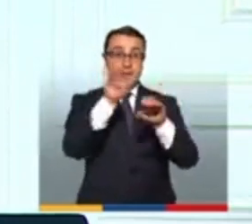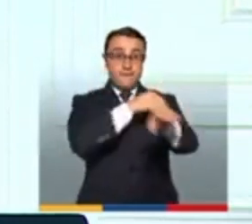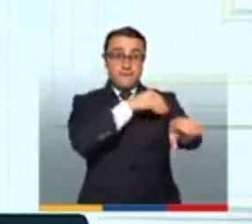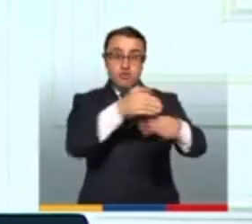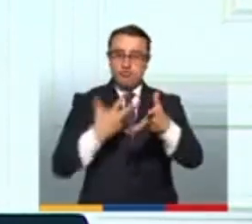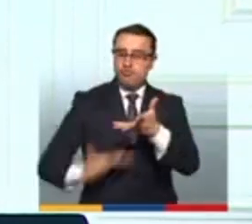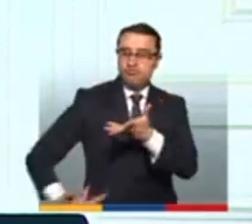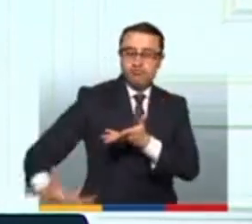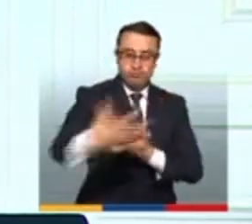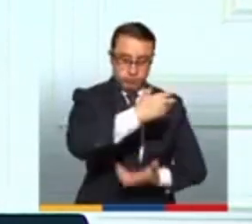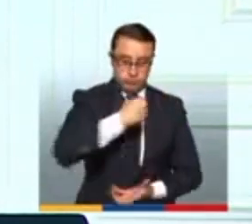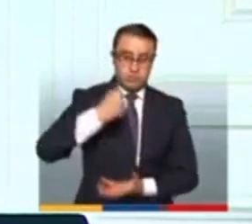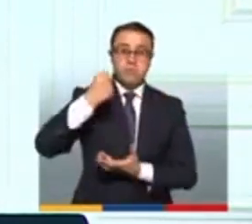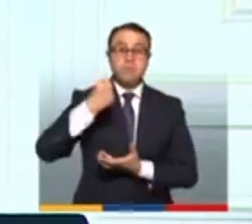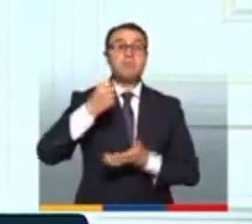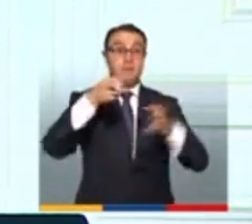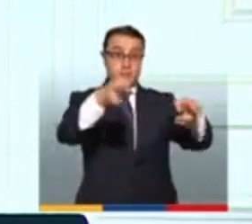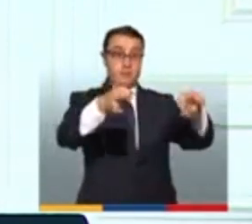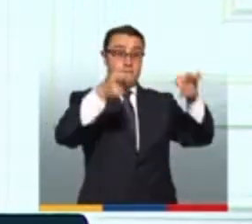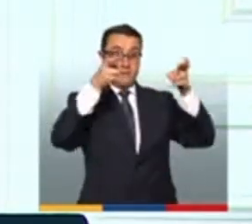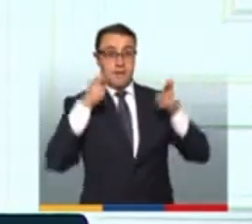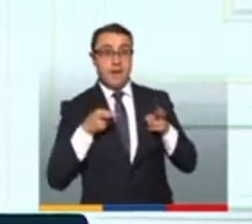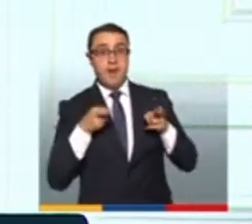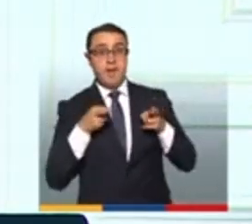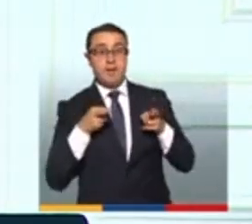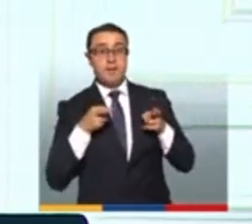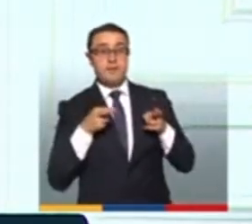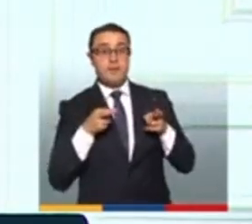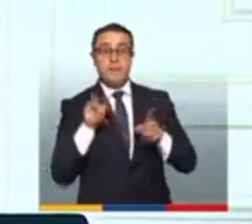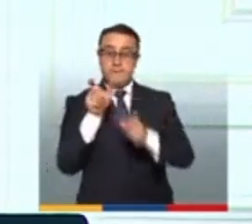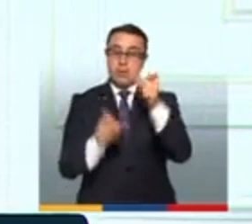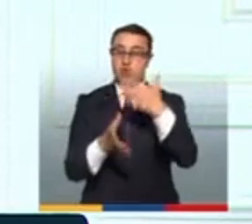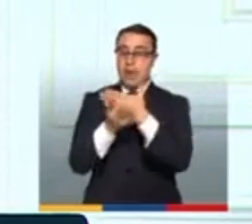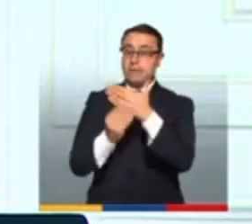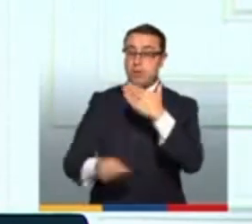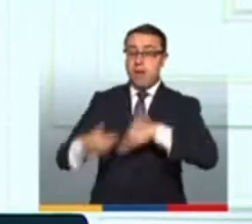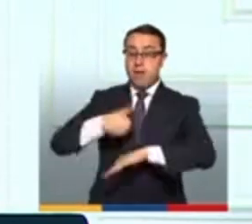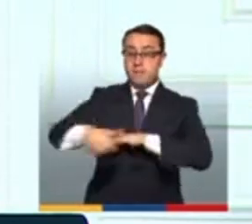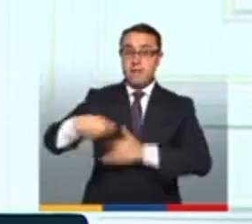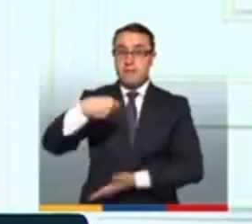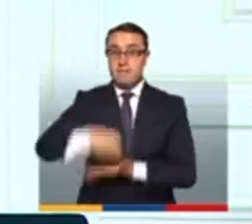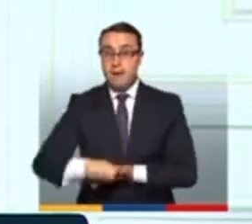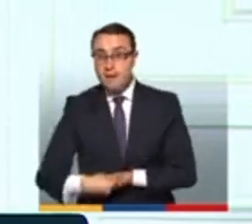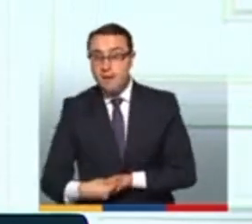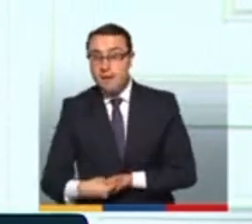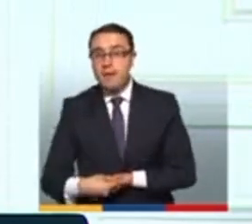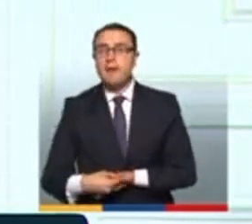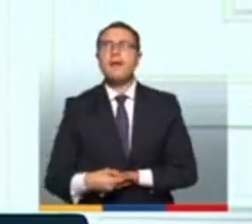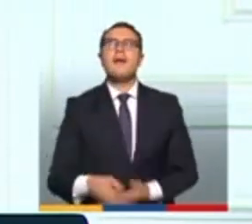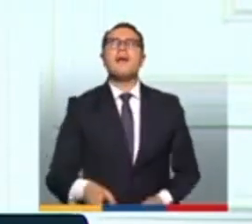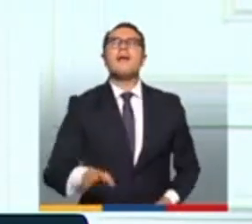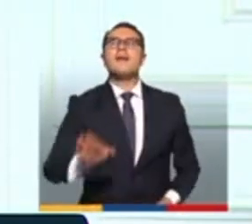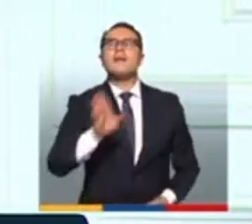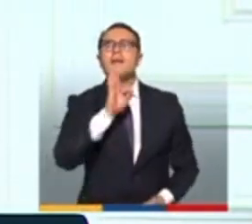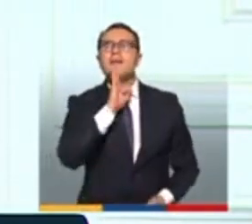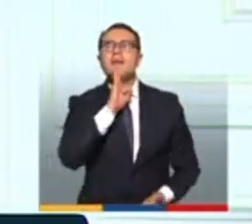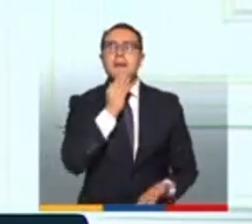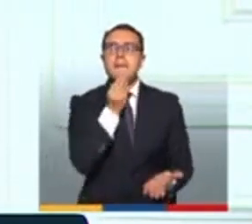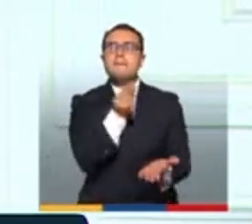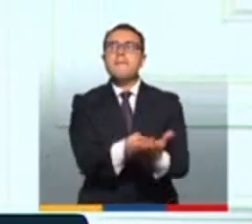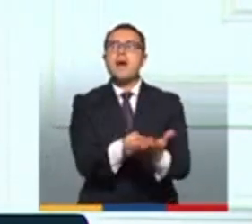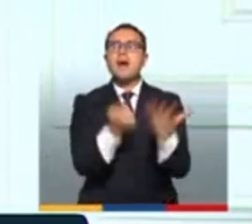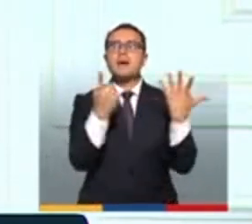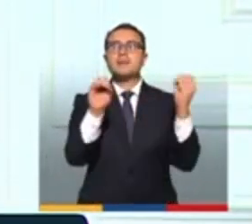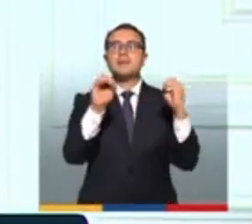regalar? ¿Se los vamos a cobrar a los pobres? ¿Quién los va a poner sobre la mesa?